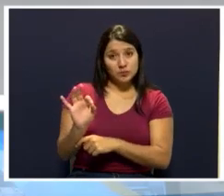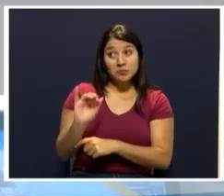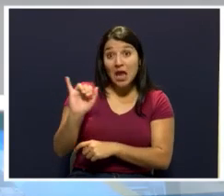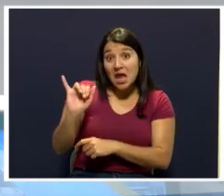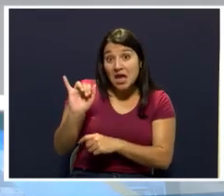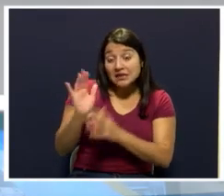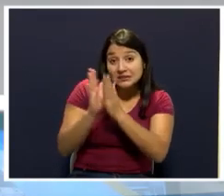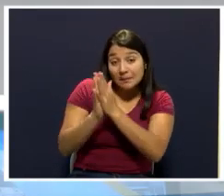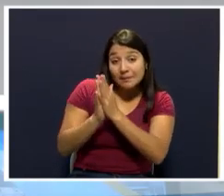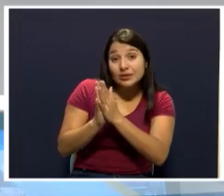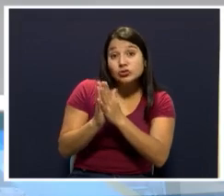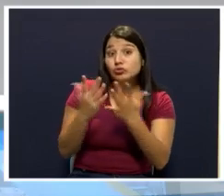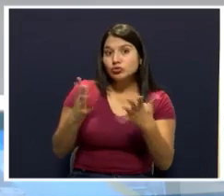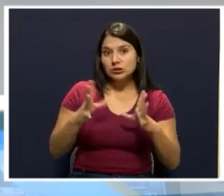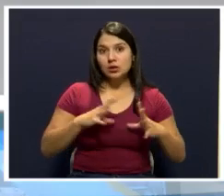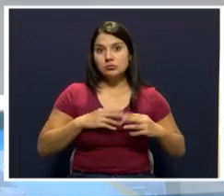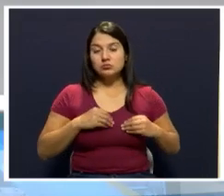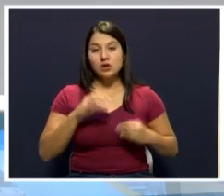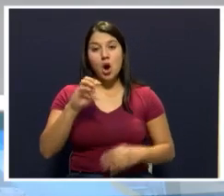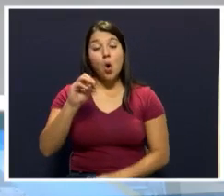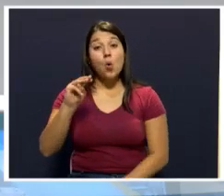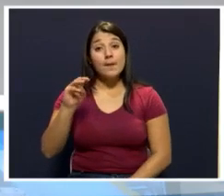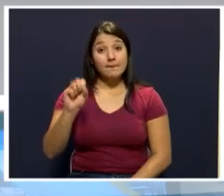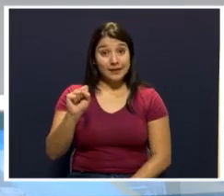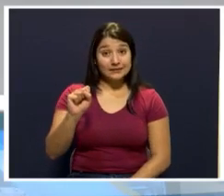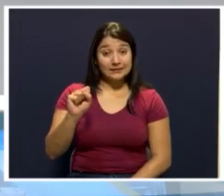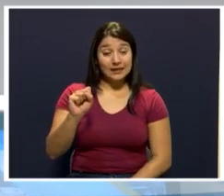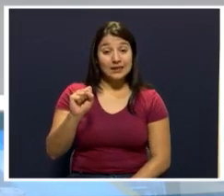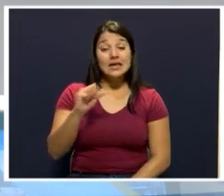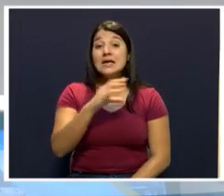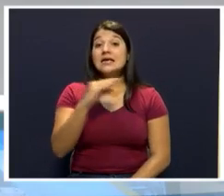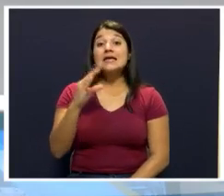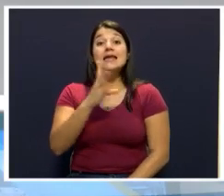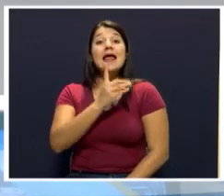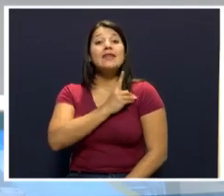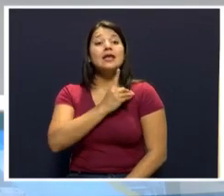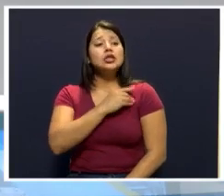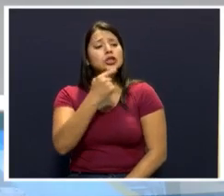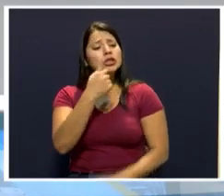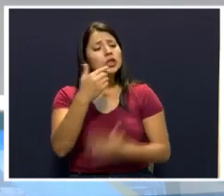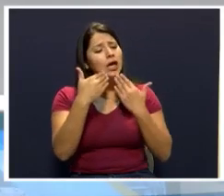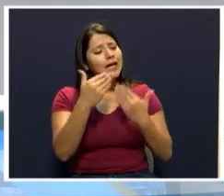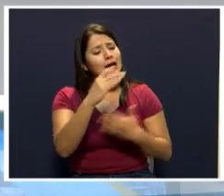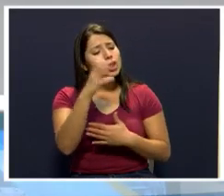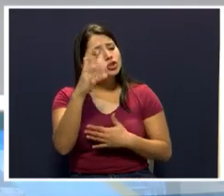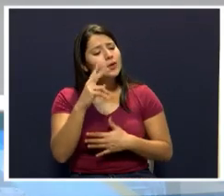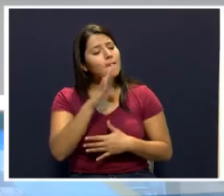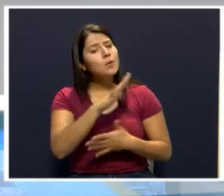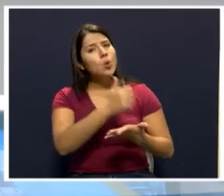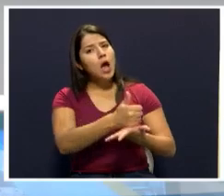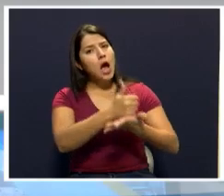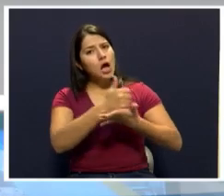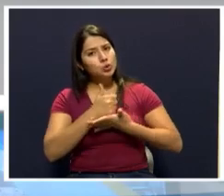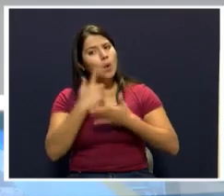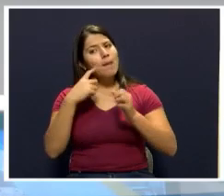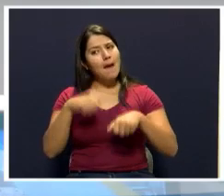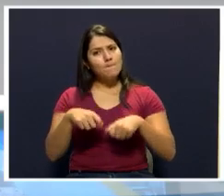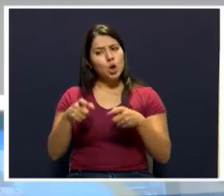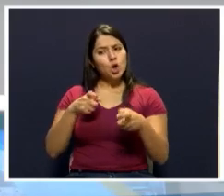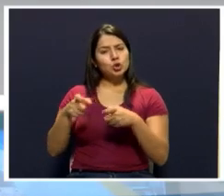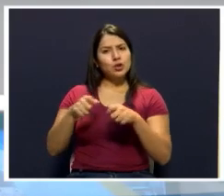alternativa fue aceptada por la OMS y su director agradeció a nuestro país su aporte al combate de